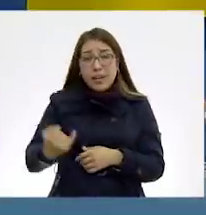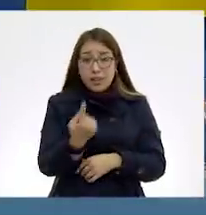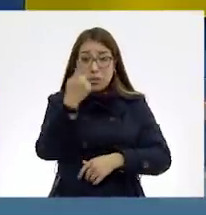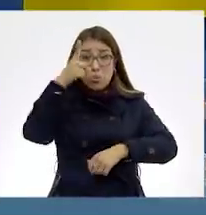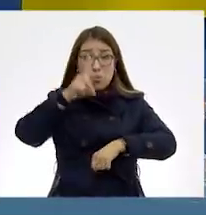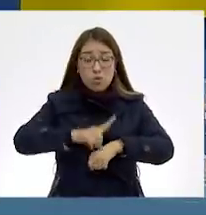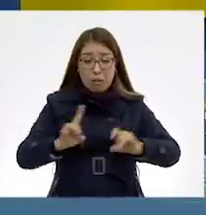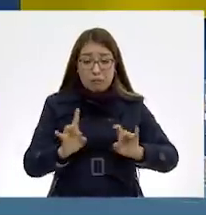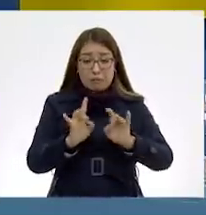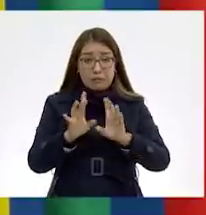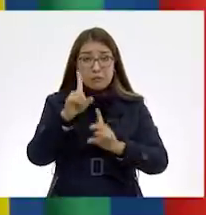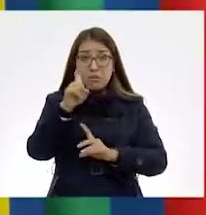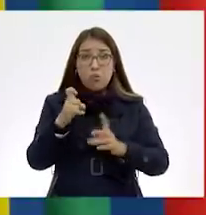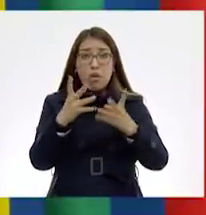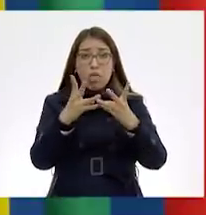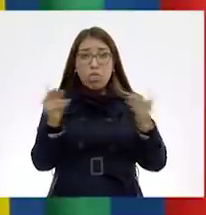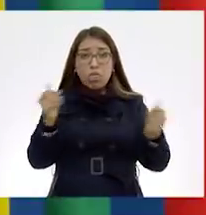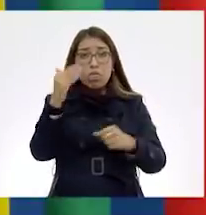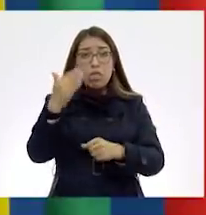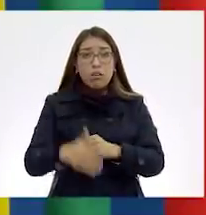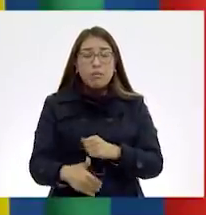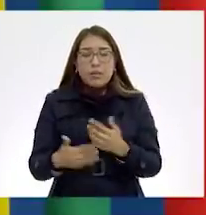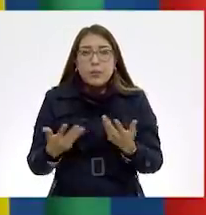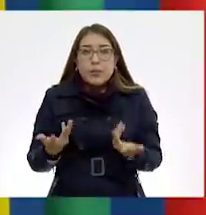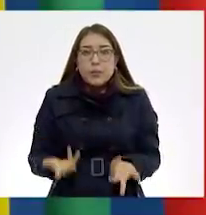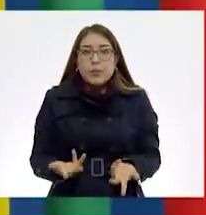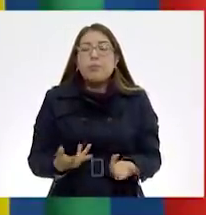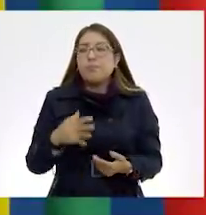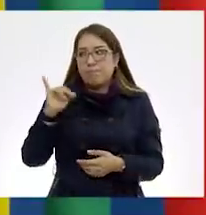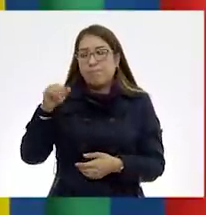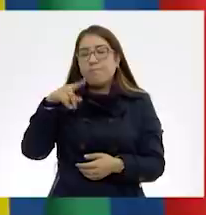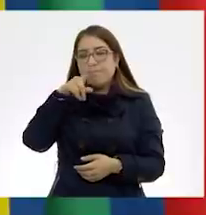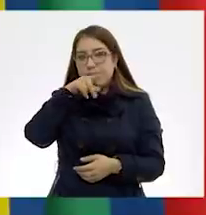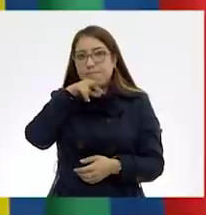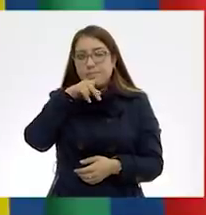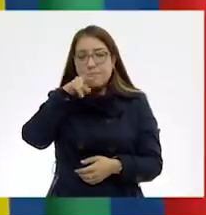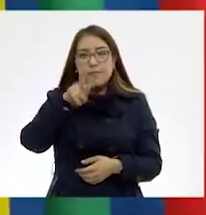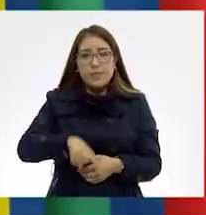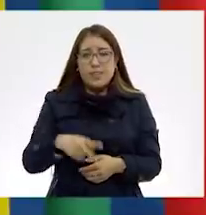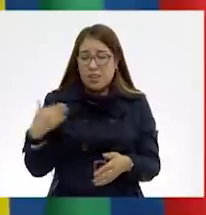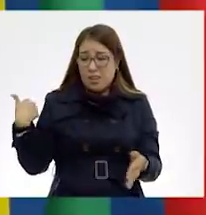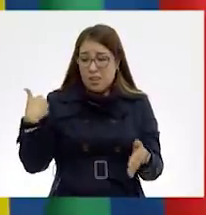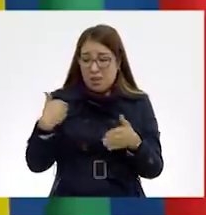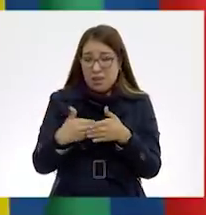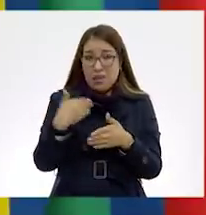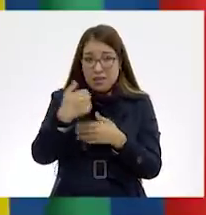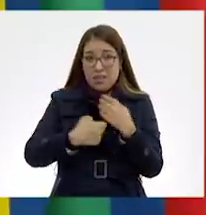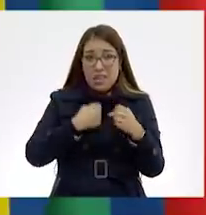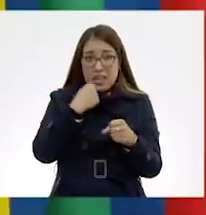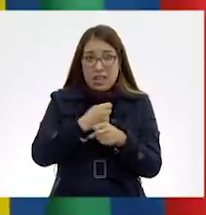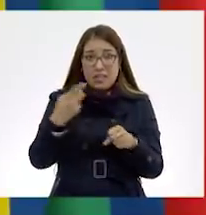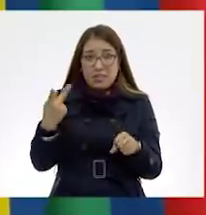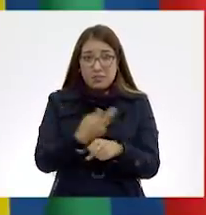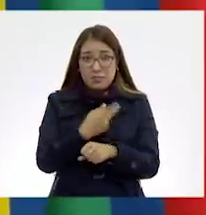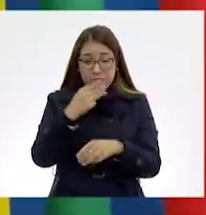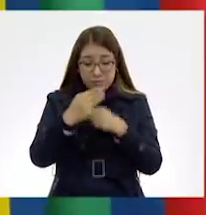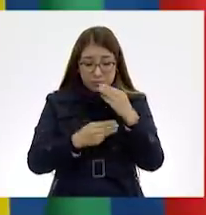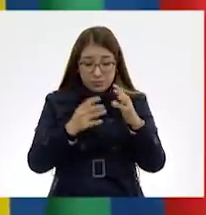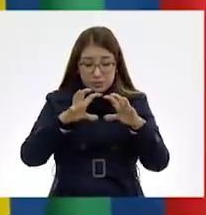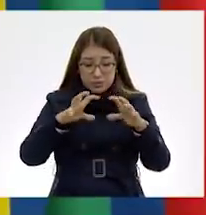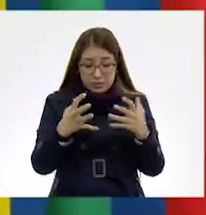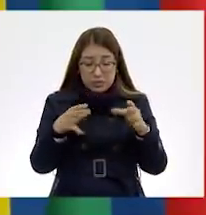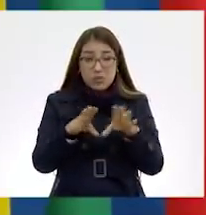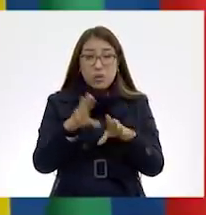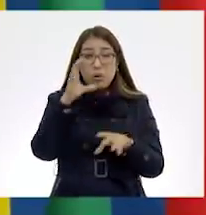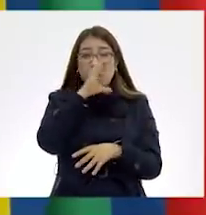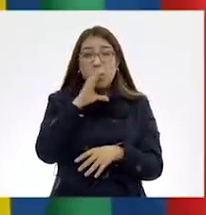agua. Sí, es preocupante. En los últimos años, además, se ha observado evidencia del cambio climático y de